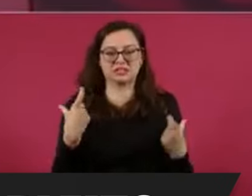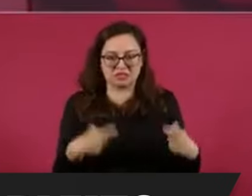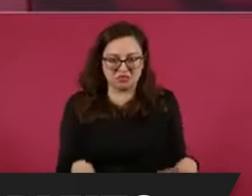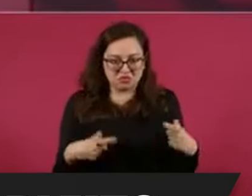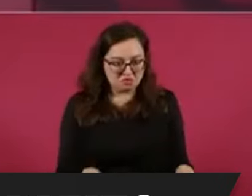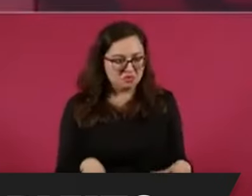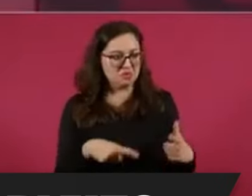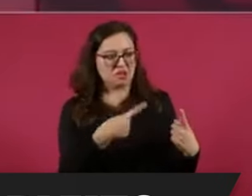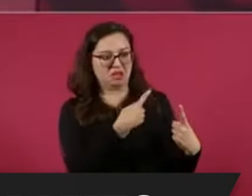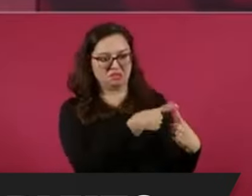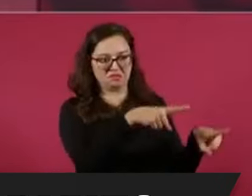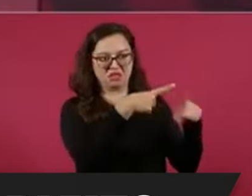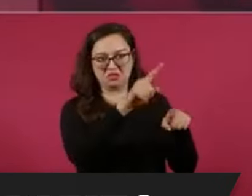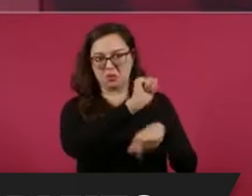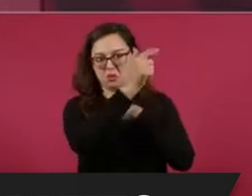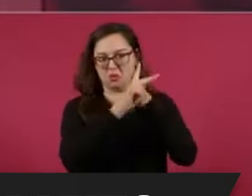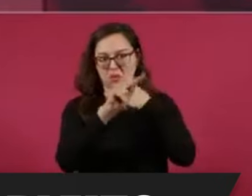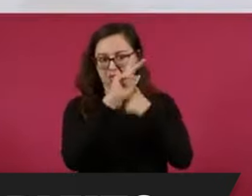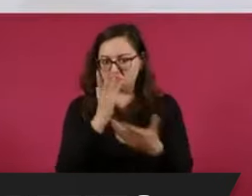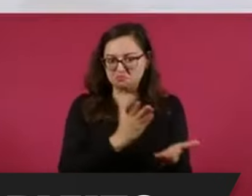hegemónicos extranjeros,